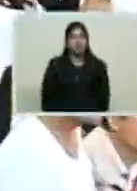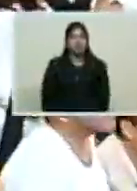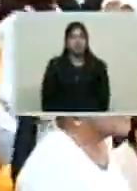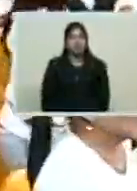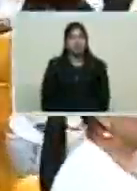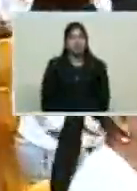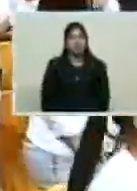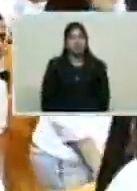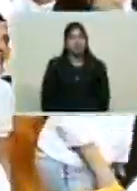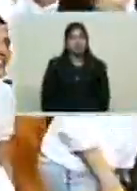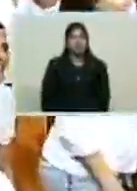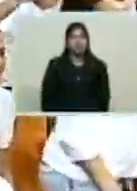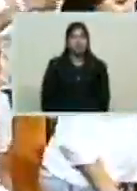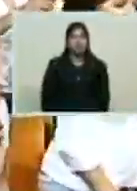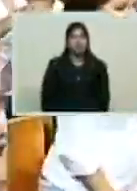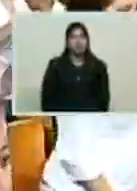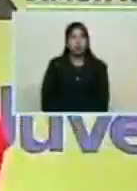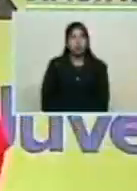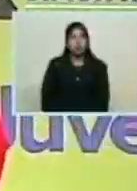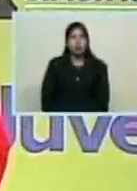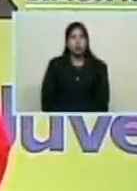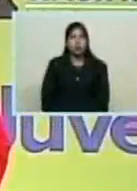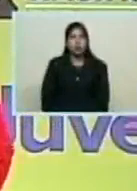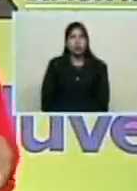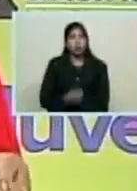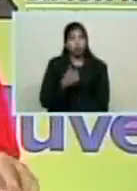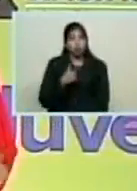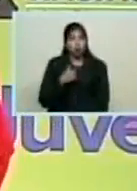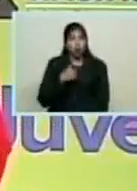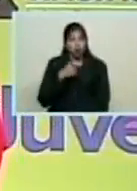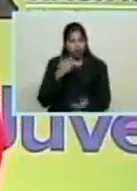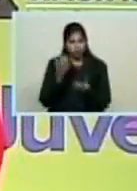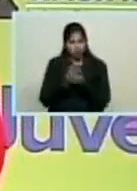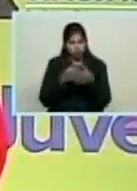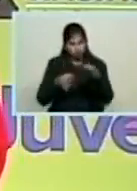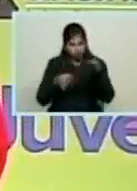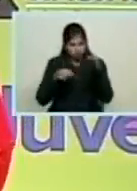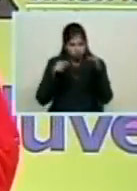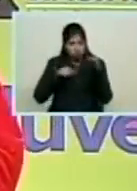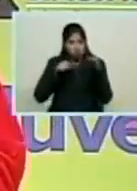Esto. Bueno, yo aquí tengo un punto de cuenta